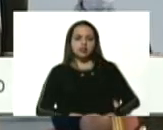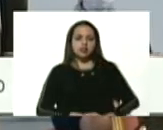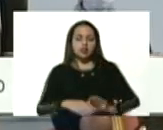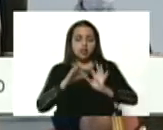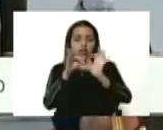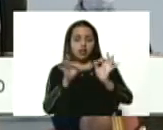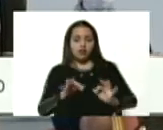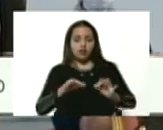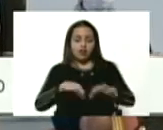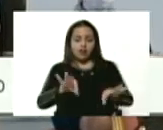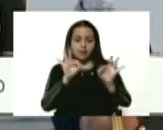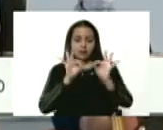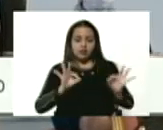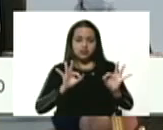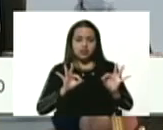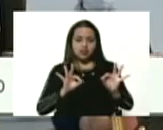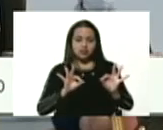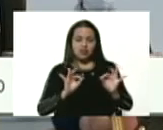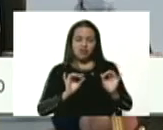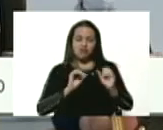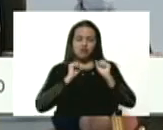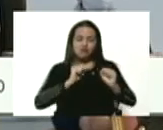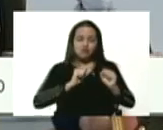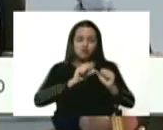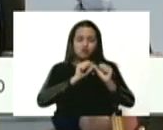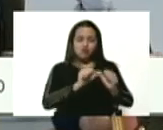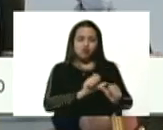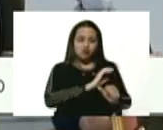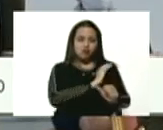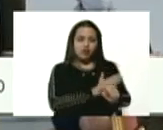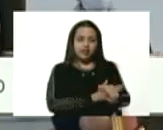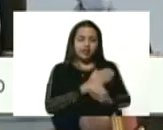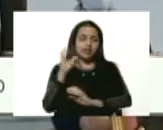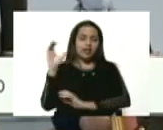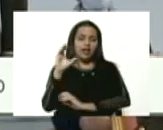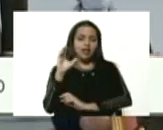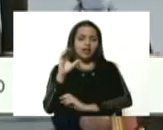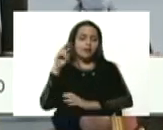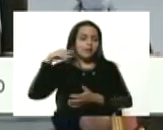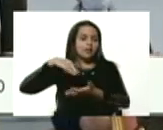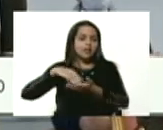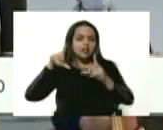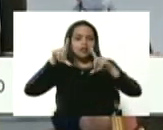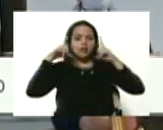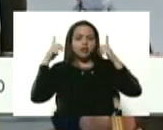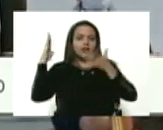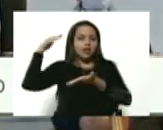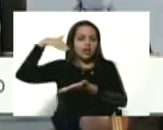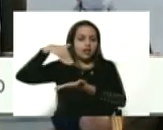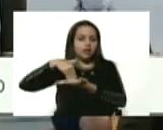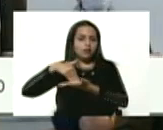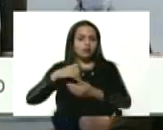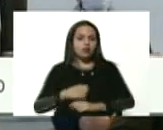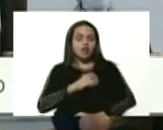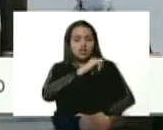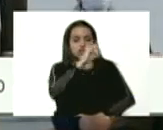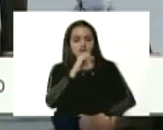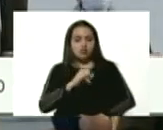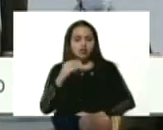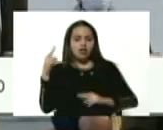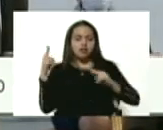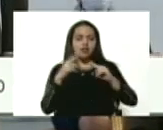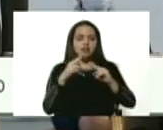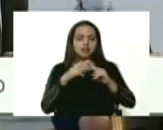la cuarentena es radical en Caracas, Miranda, La Guaira, Aragua, el Zulia,